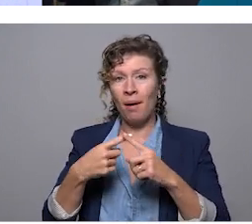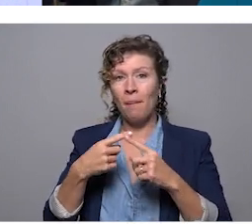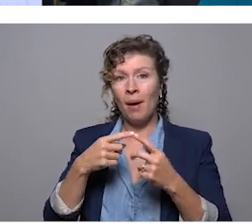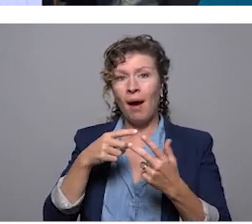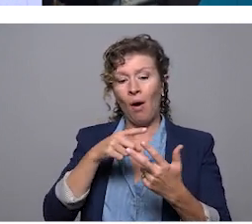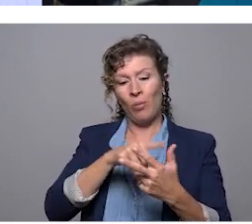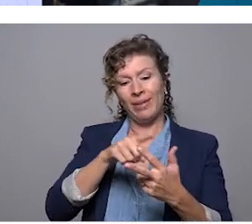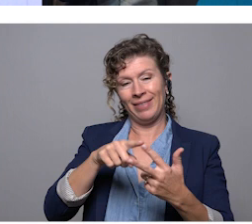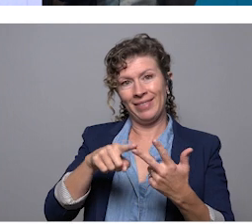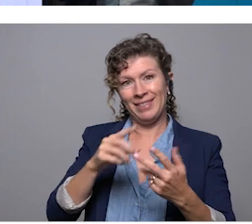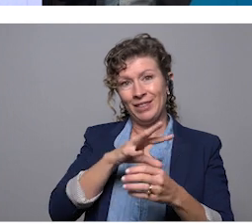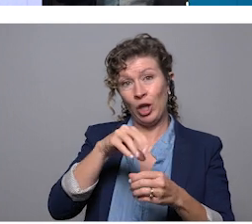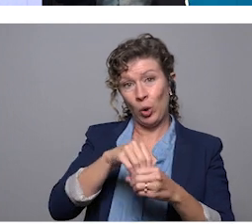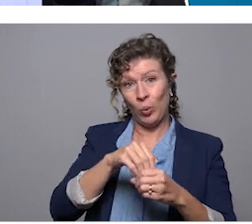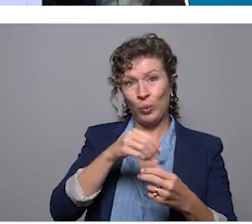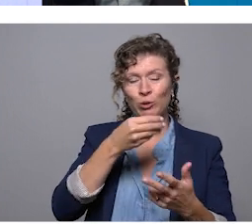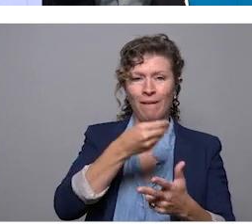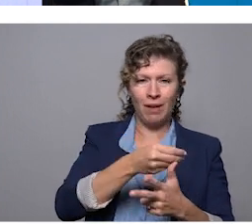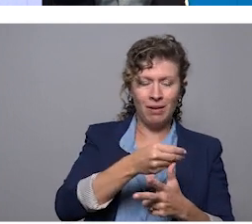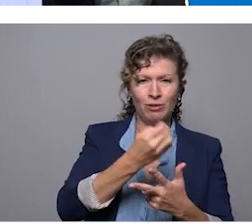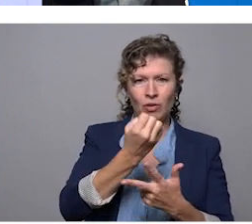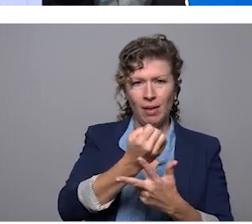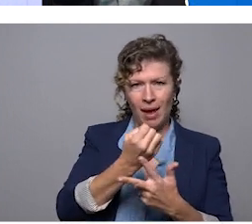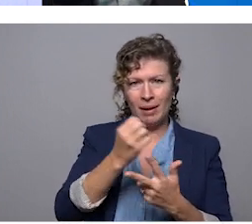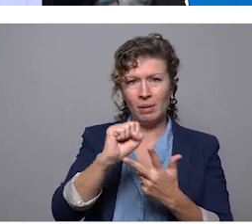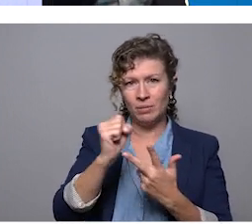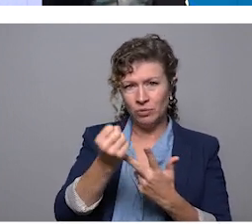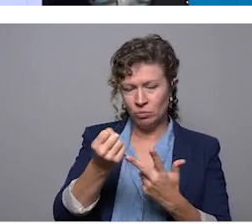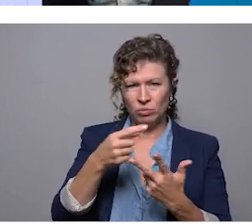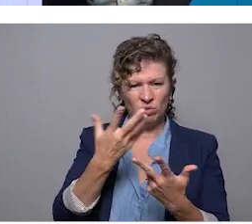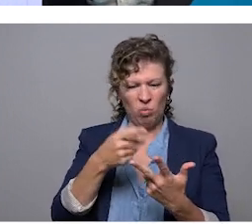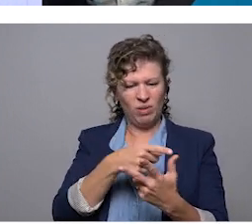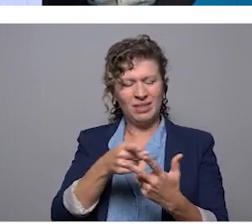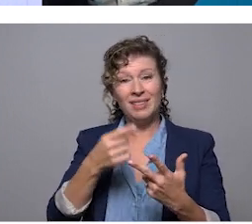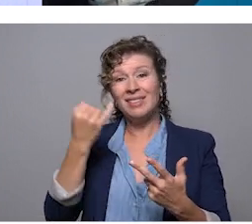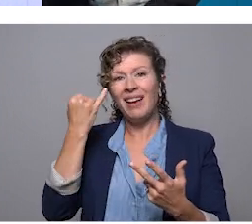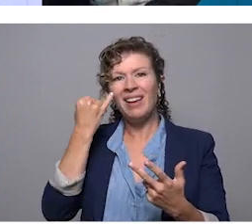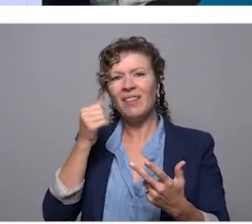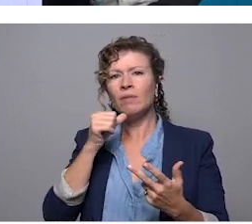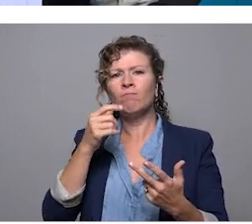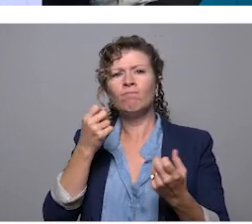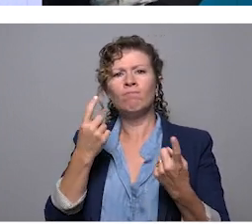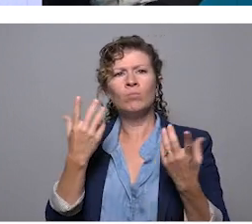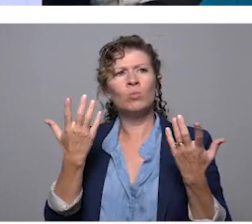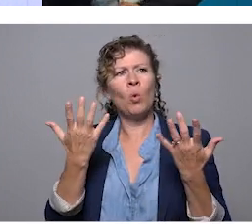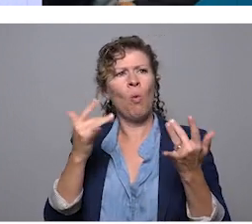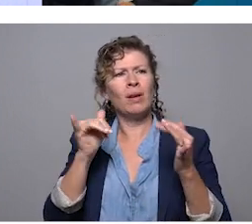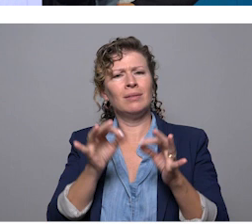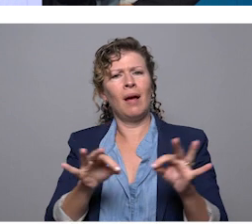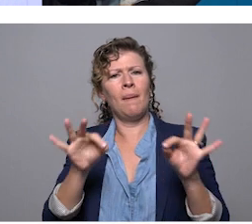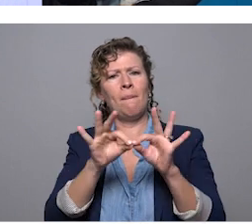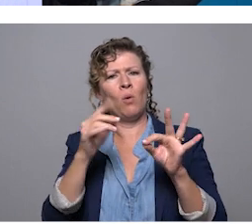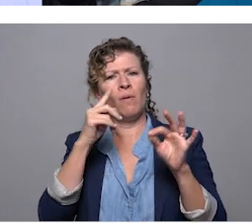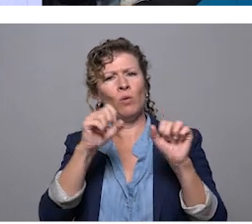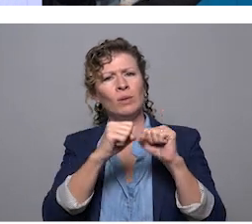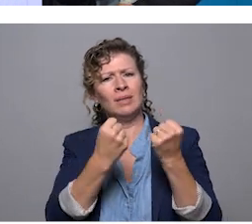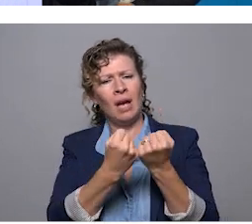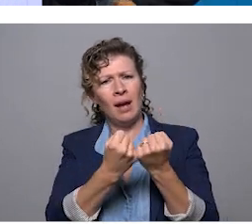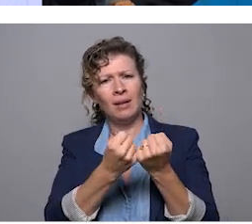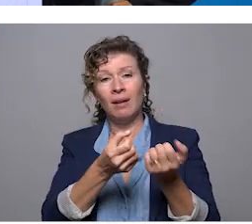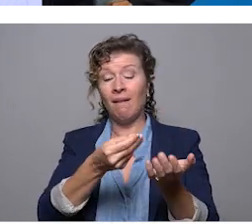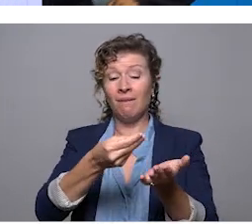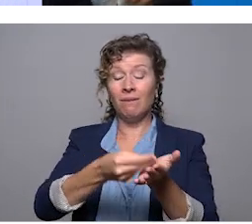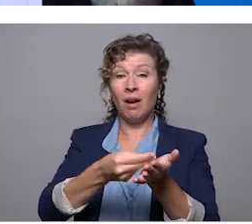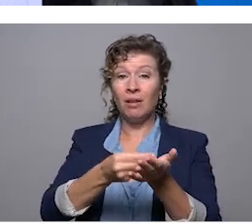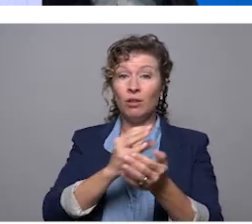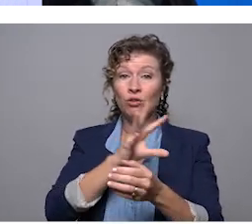una pertinencia cultural por eso la inclusión financiera